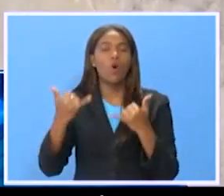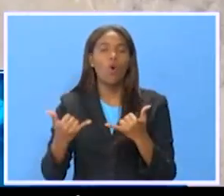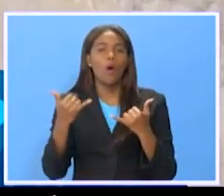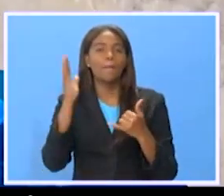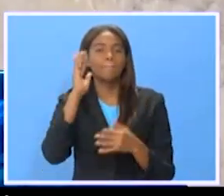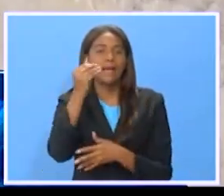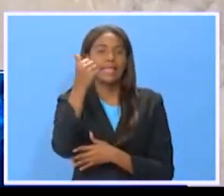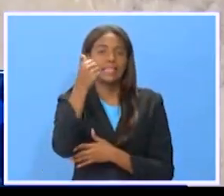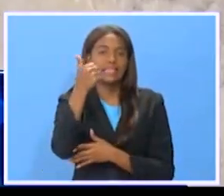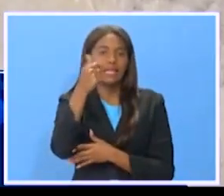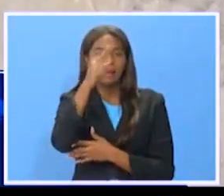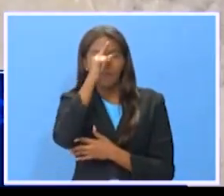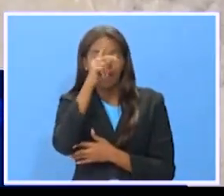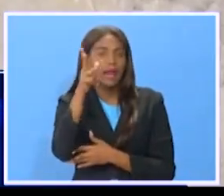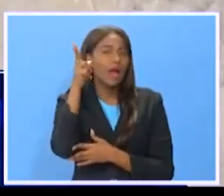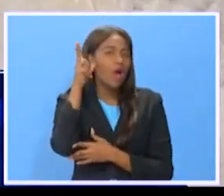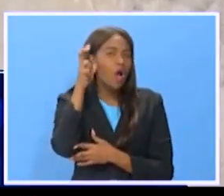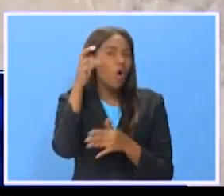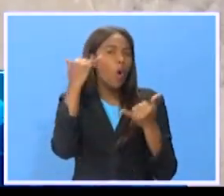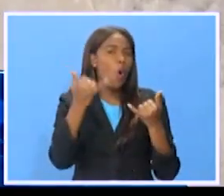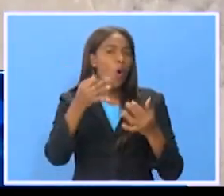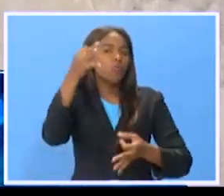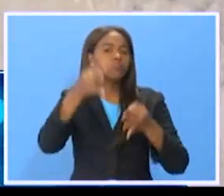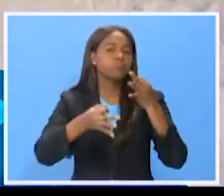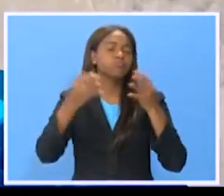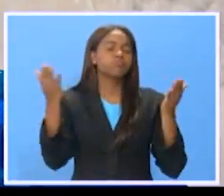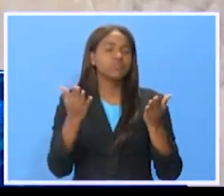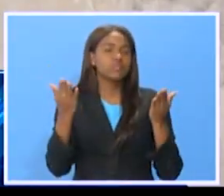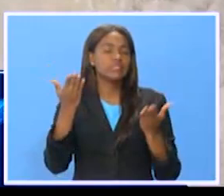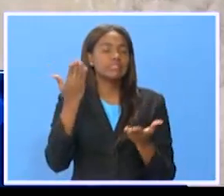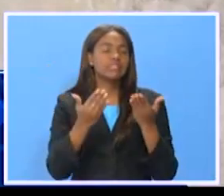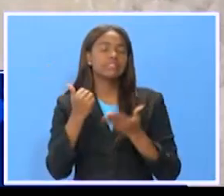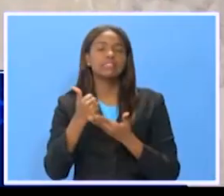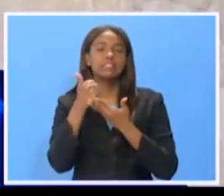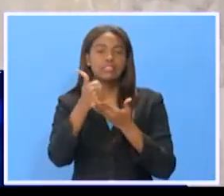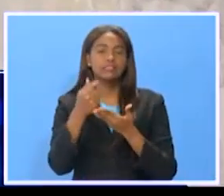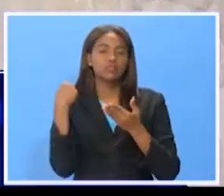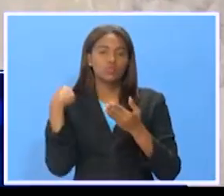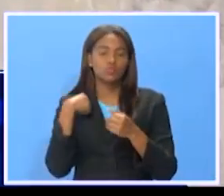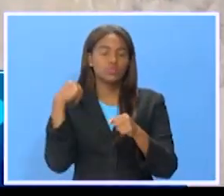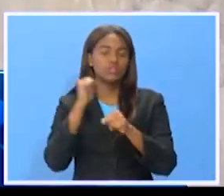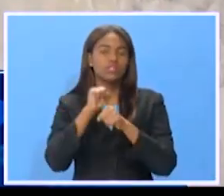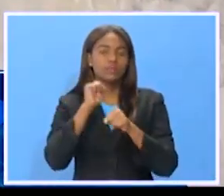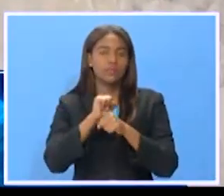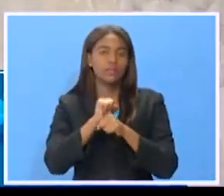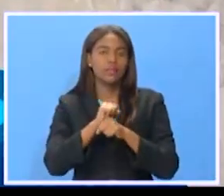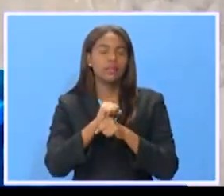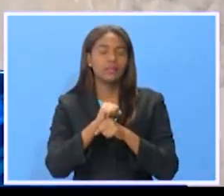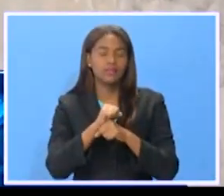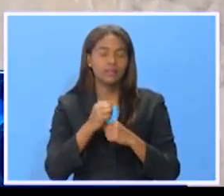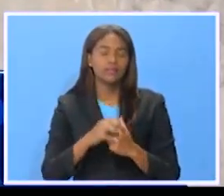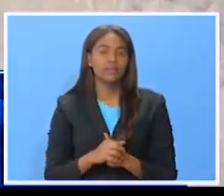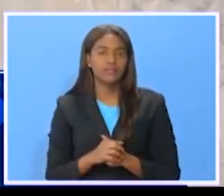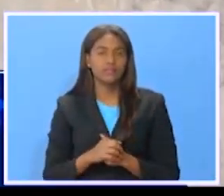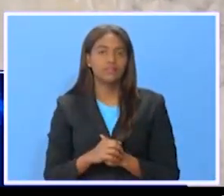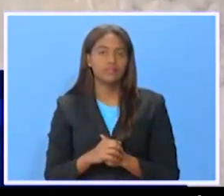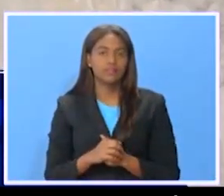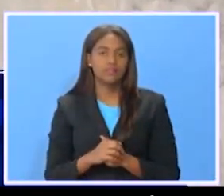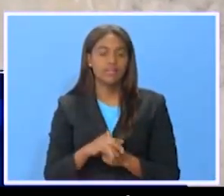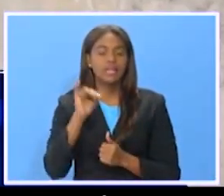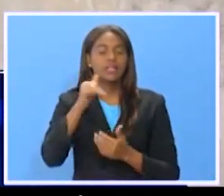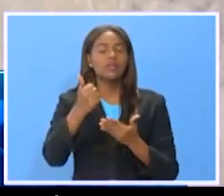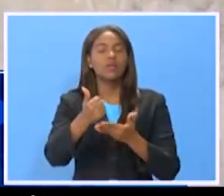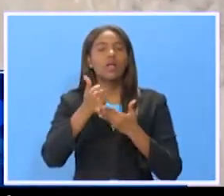para escucharlo en el día de hoy. Posiblemente desarrollemos una gran jornada porque al parecer no hay más audiencia y eso nos